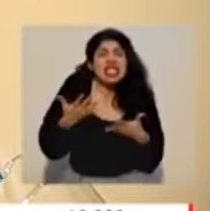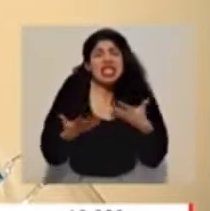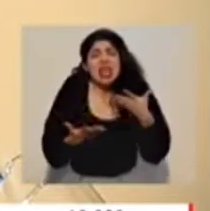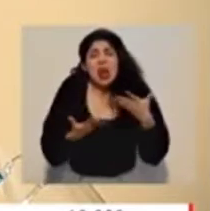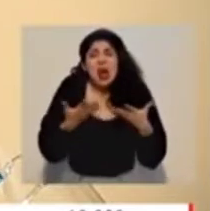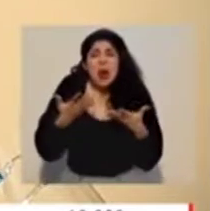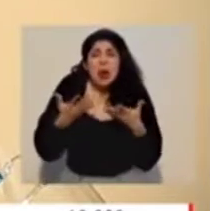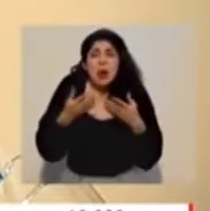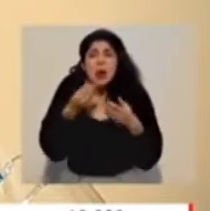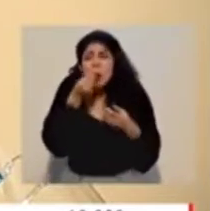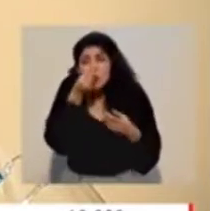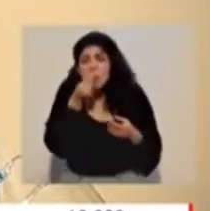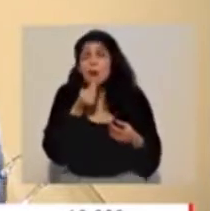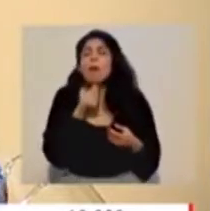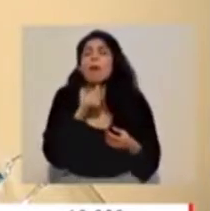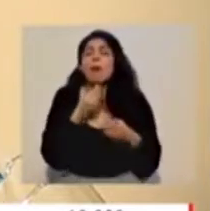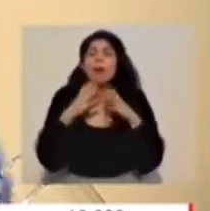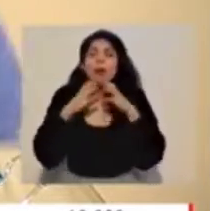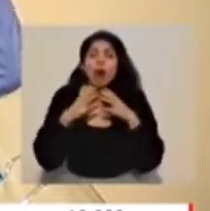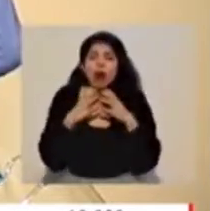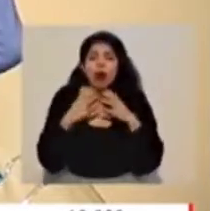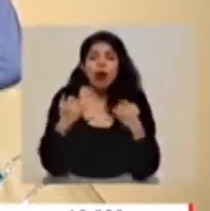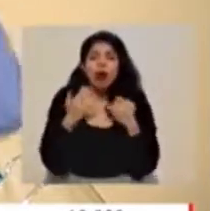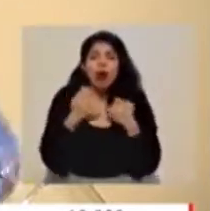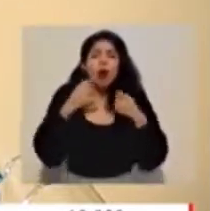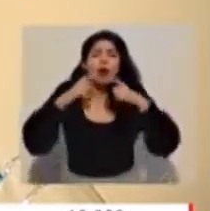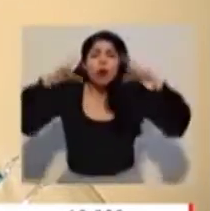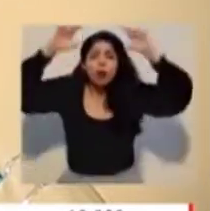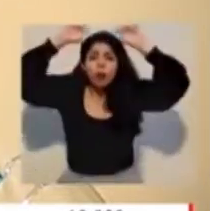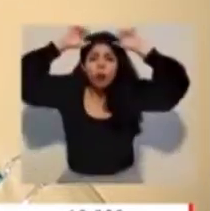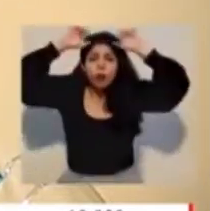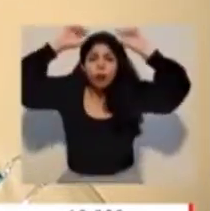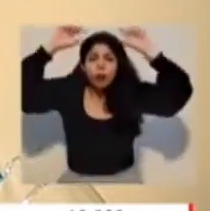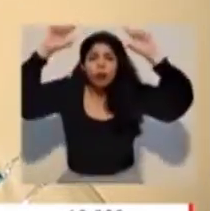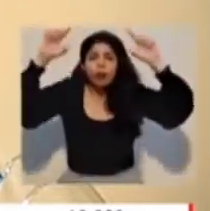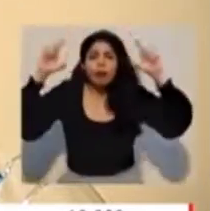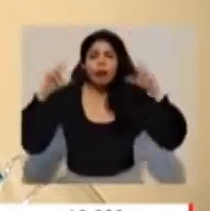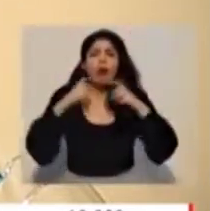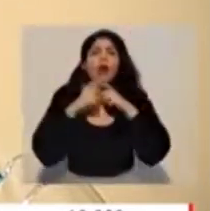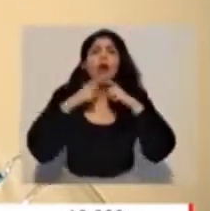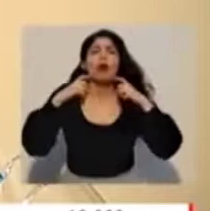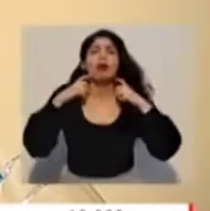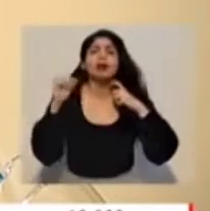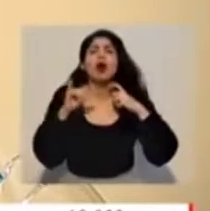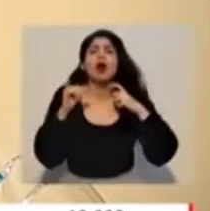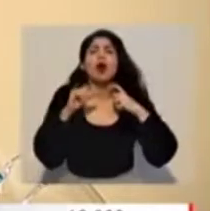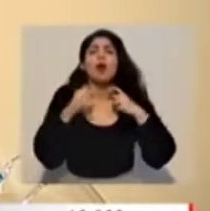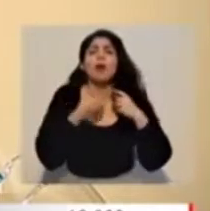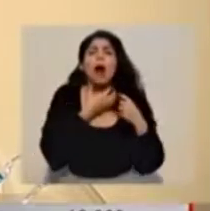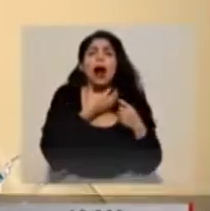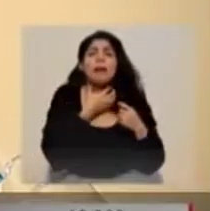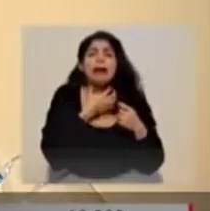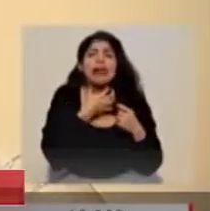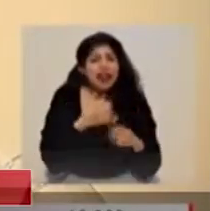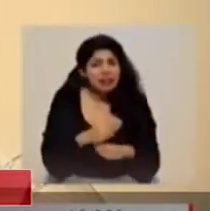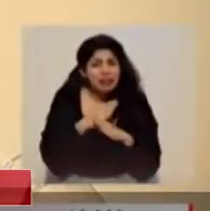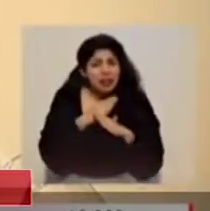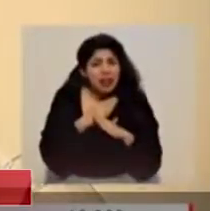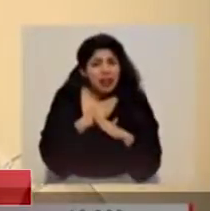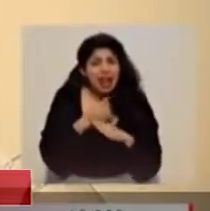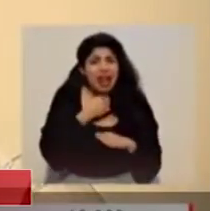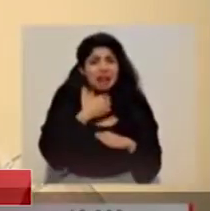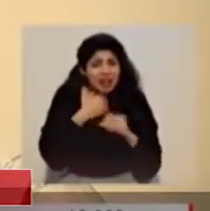y entonces de repente la empiezan a usar guindada aquí en el cuello o aquí arriba, ¿verdad? Como que en el cuello, como que si fueran más bien las amígdalas las que están